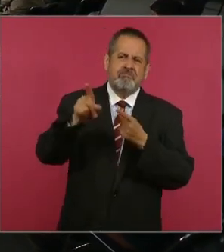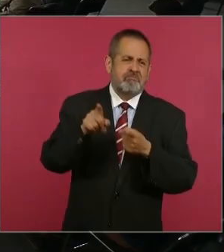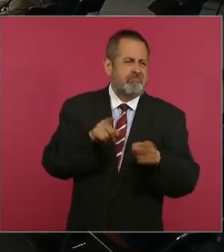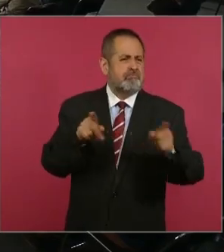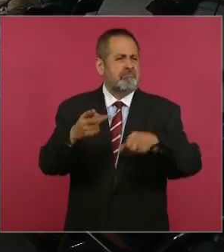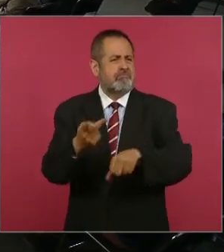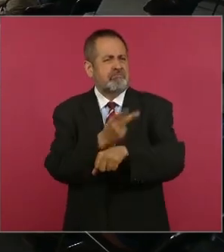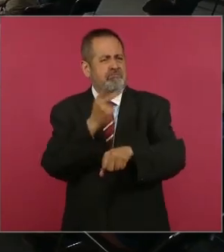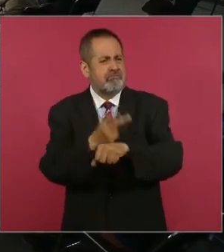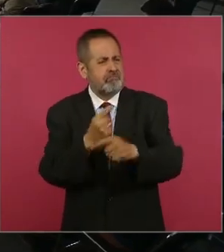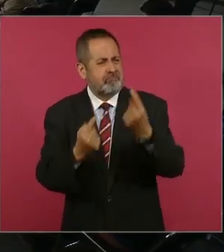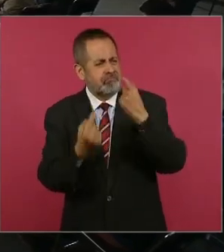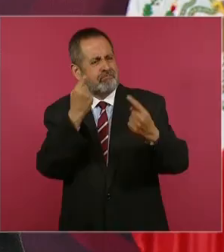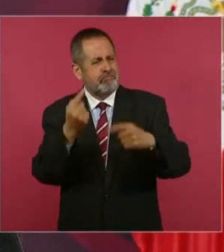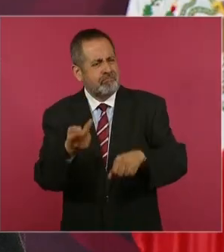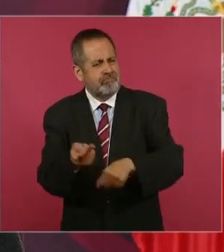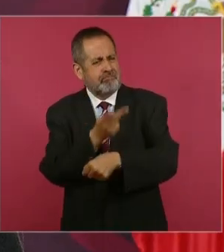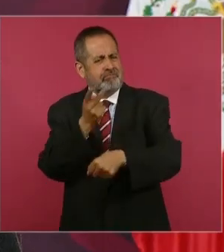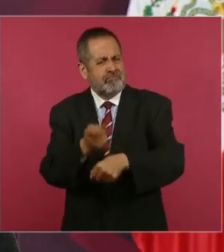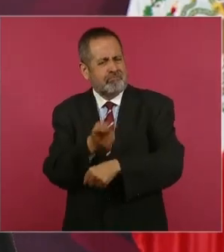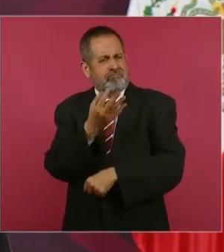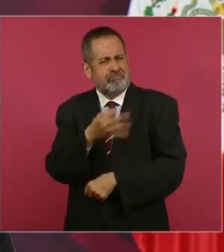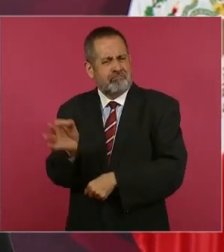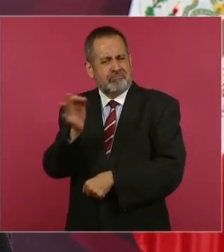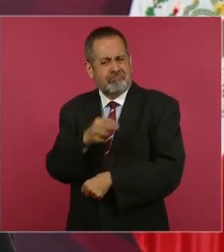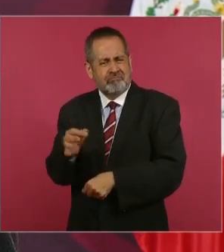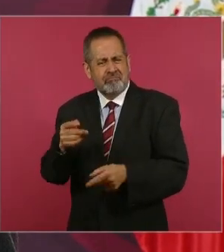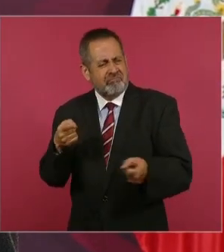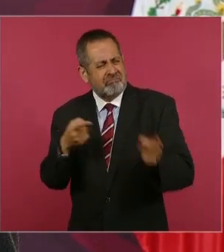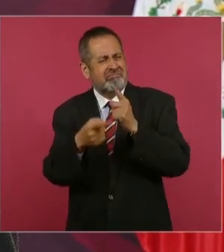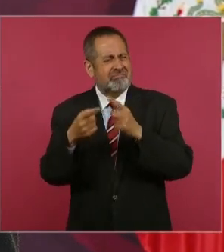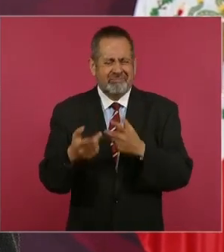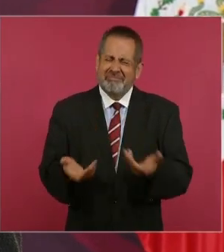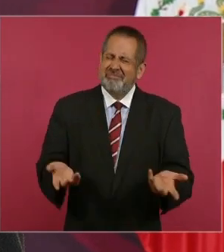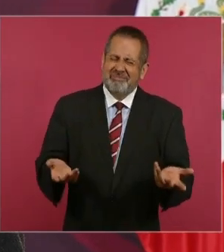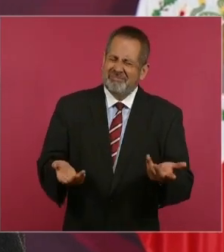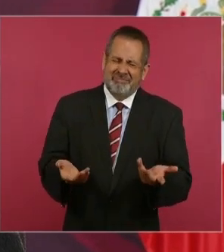insultar decir groserías Por